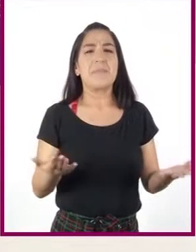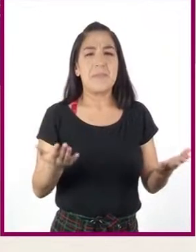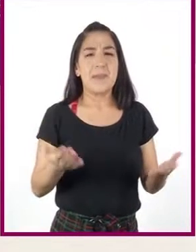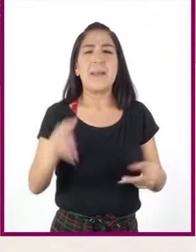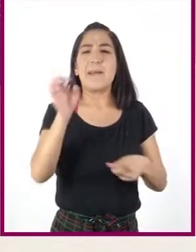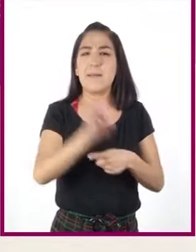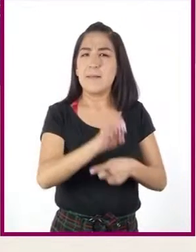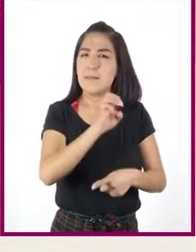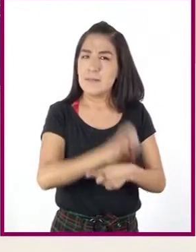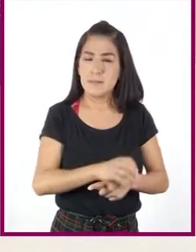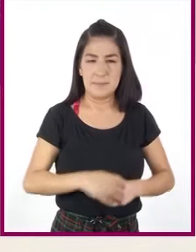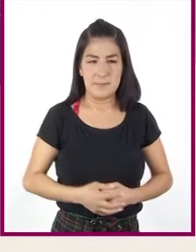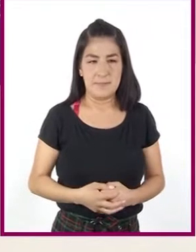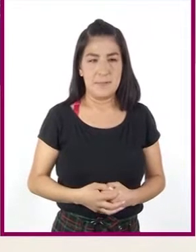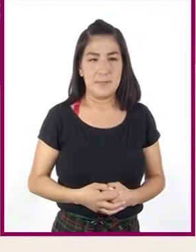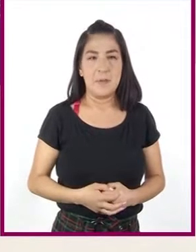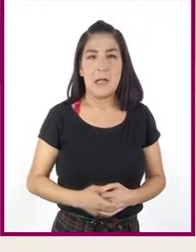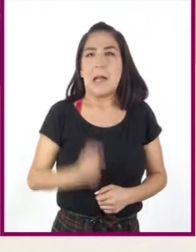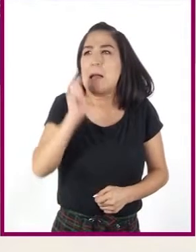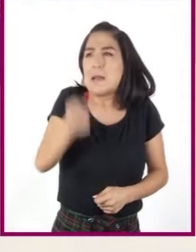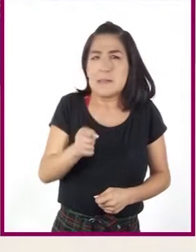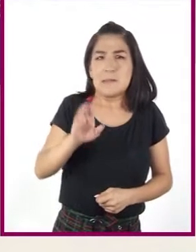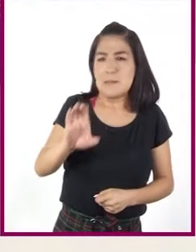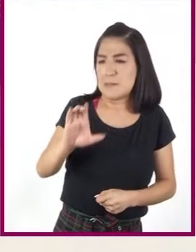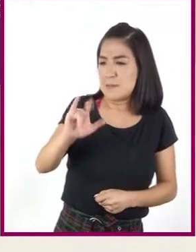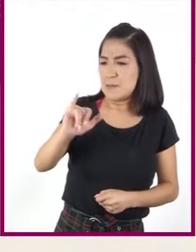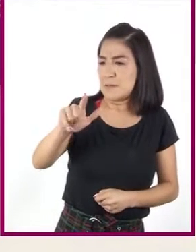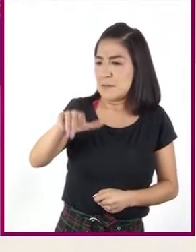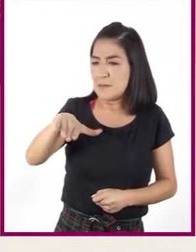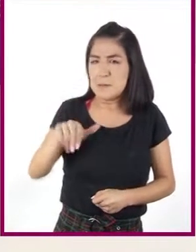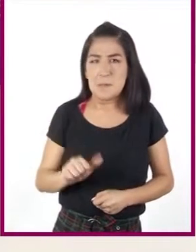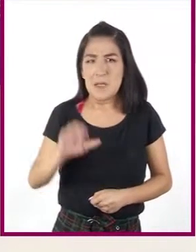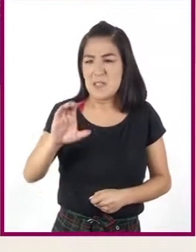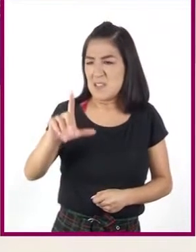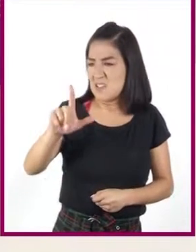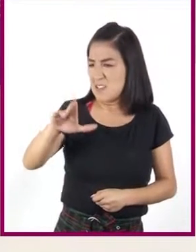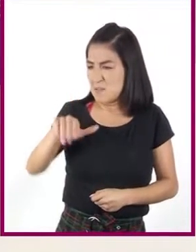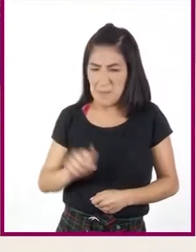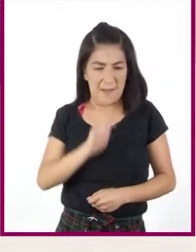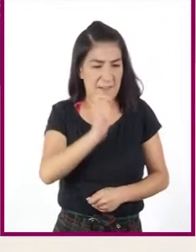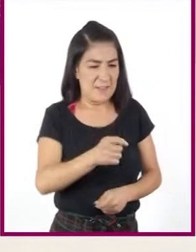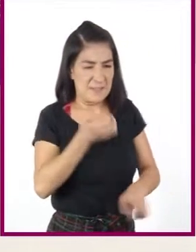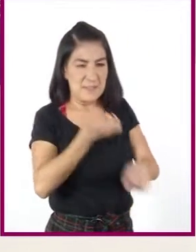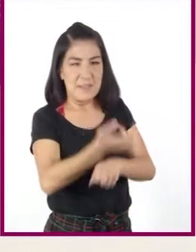Entonces, ¿qué es el clima? ¿Qué es el estado del tiempo?